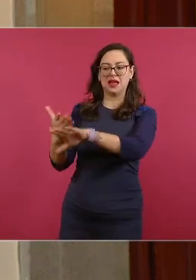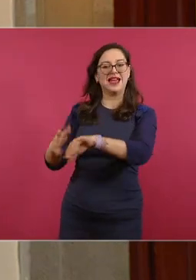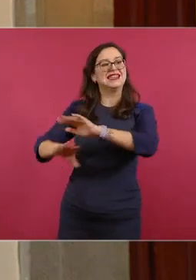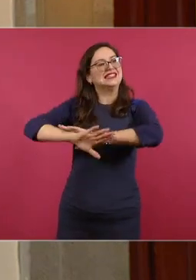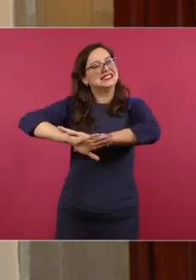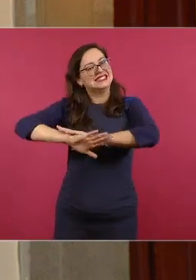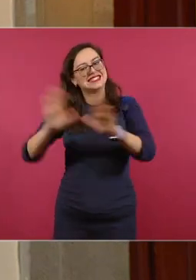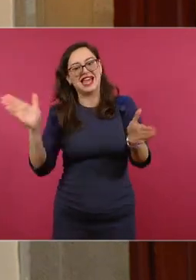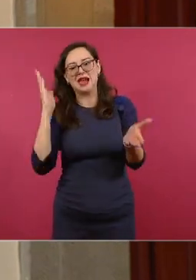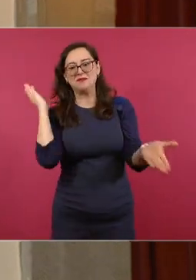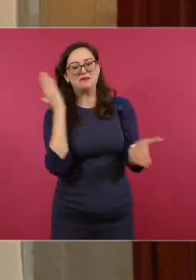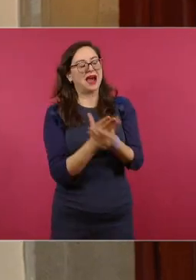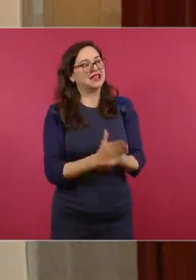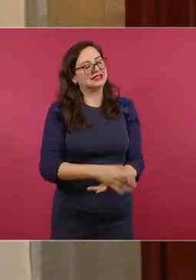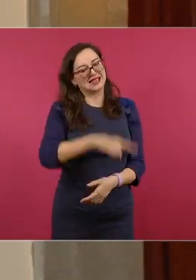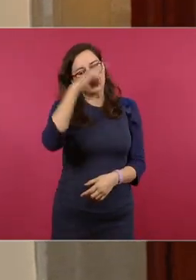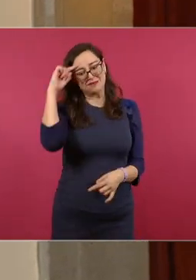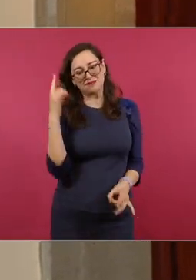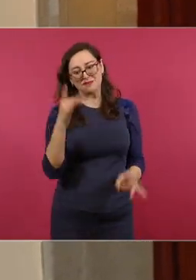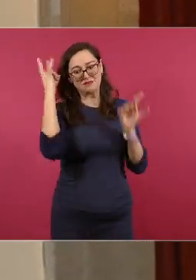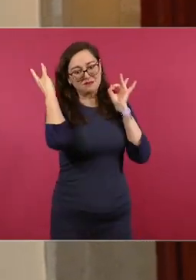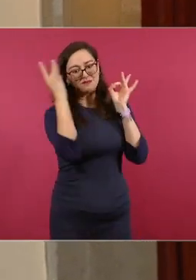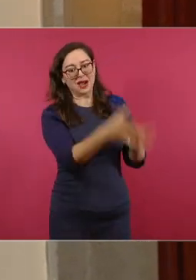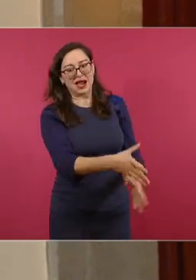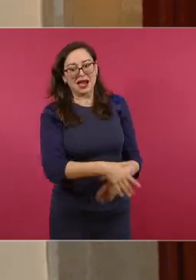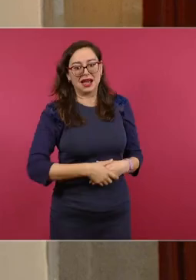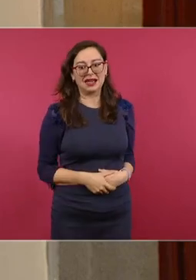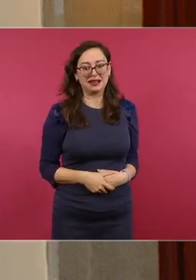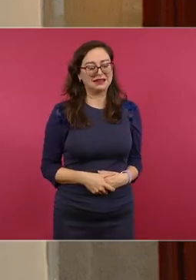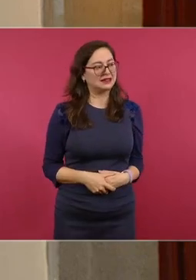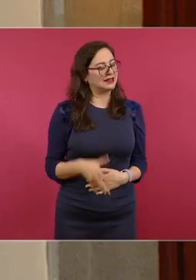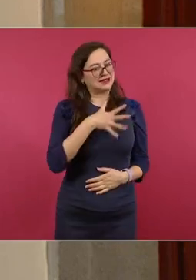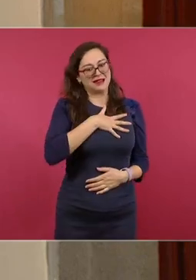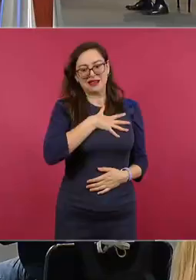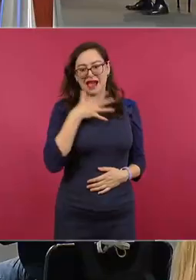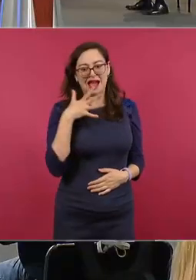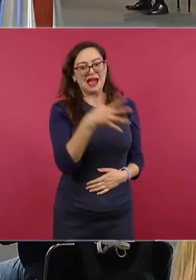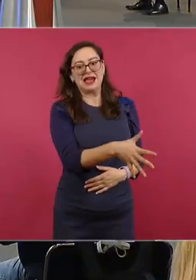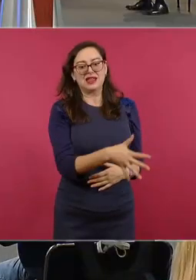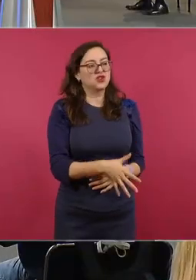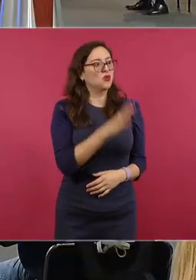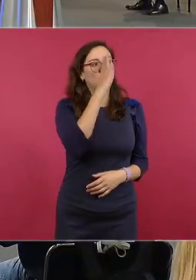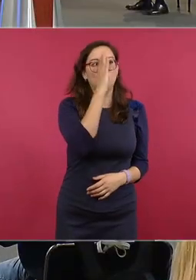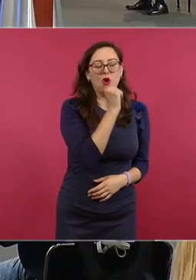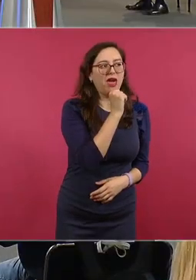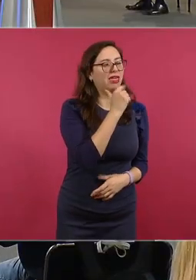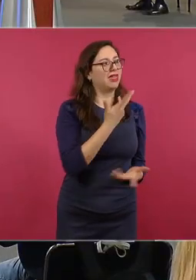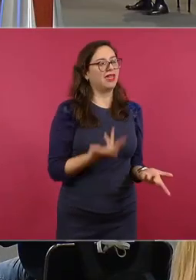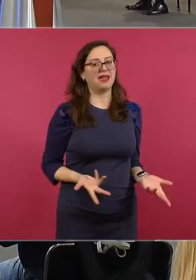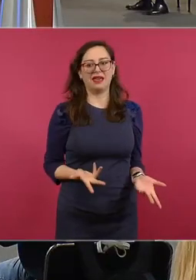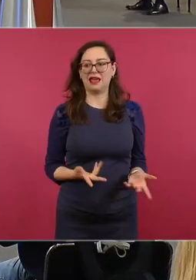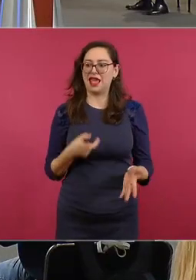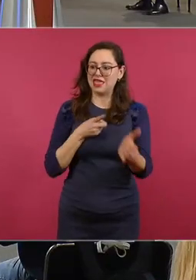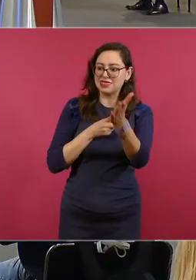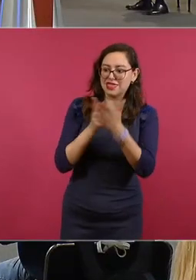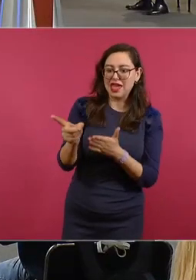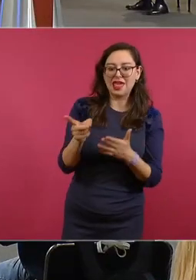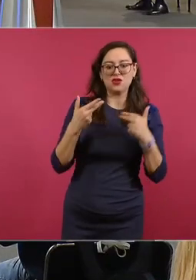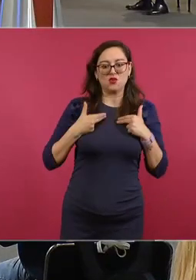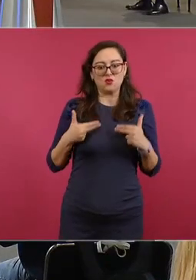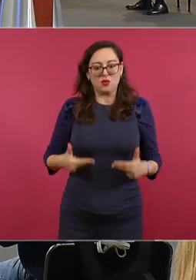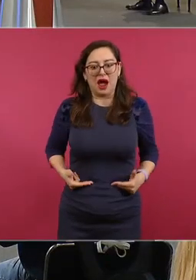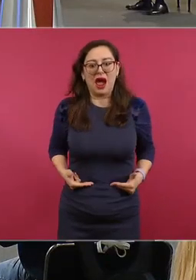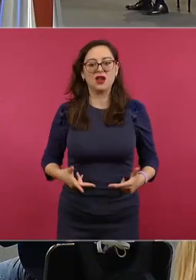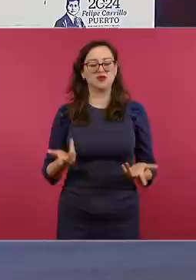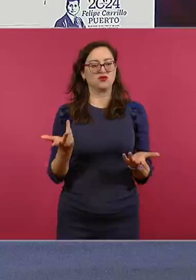Eso es una aberración, una violación flagrante a los derechos del hombre, a los